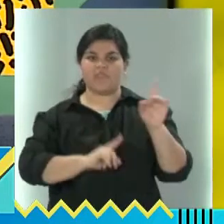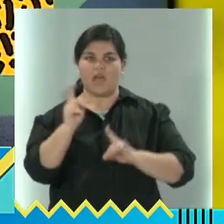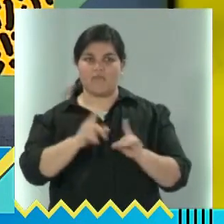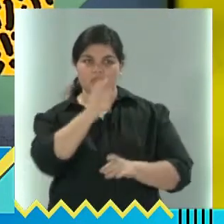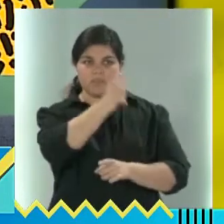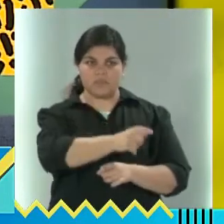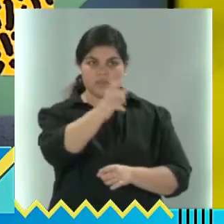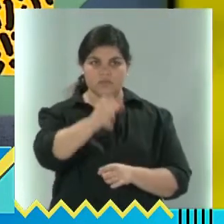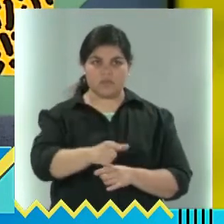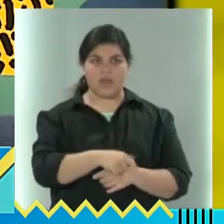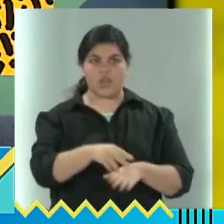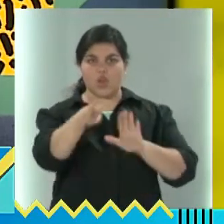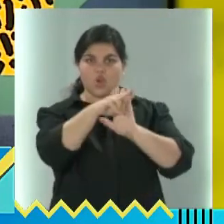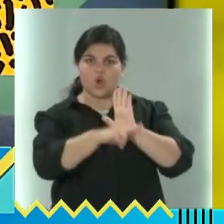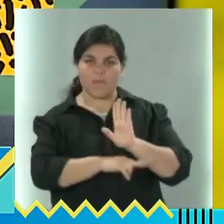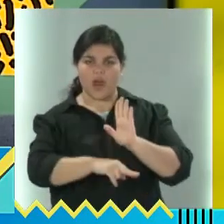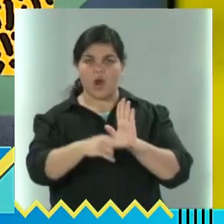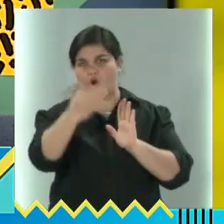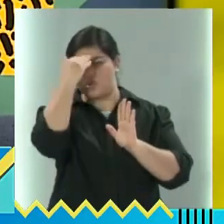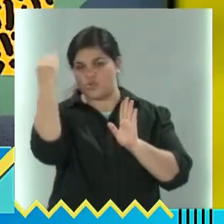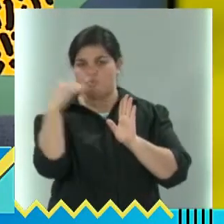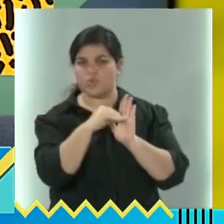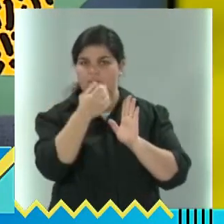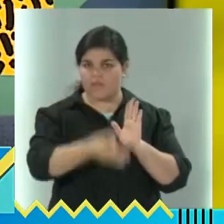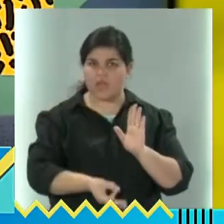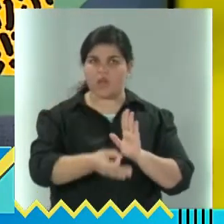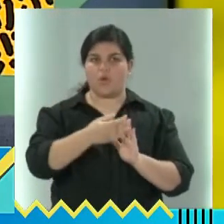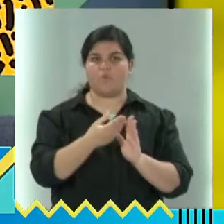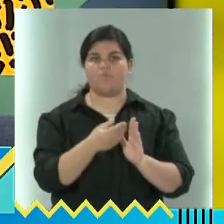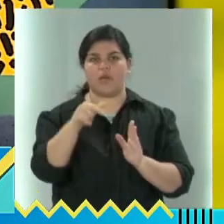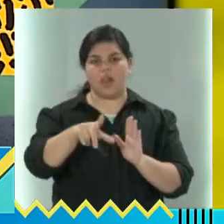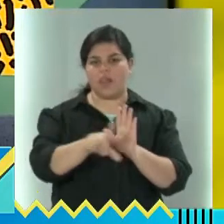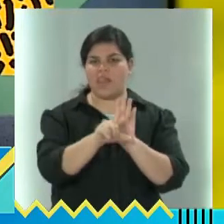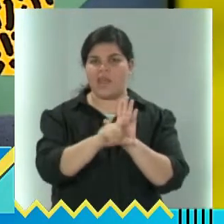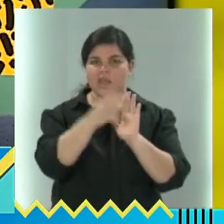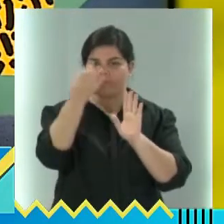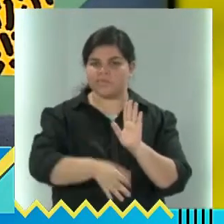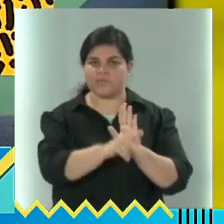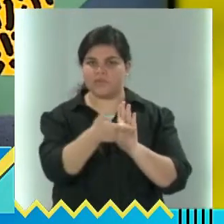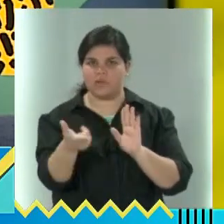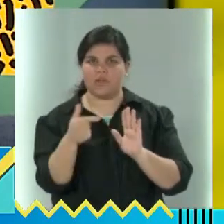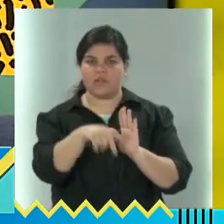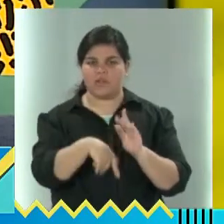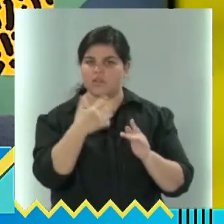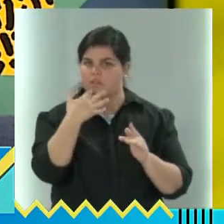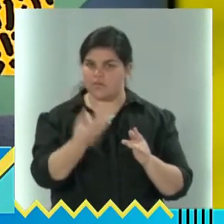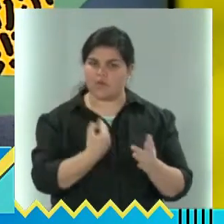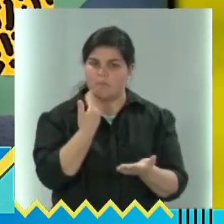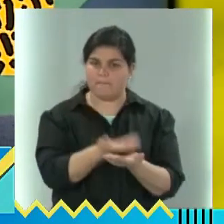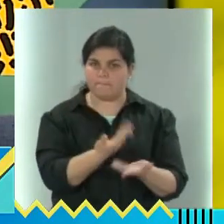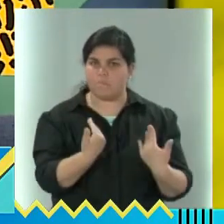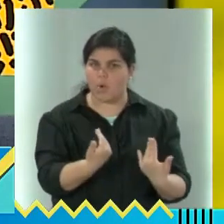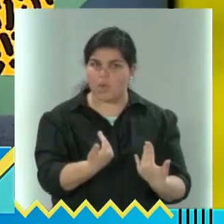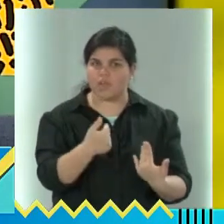con nombres no ajustadas a lo constitucional, a los usos y costumbres legislativos. Creo que se van a poder plantear y es lo que queríamos evitar